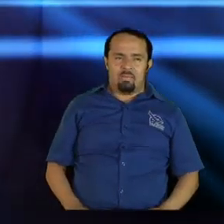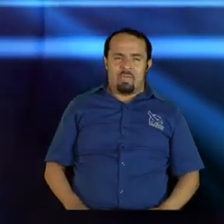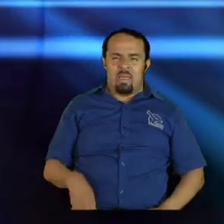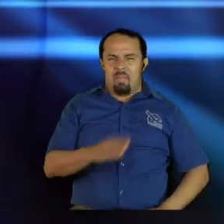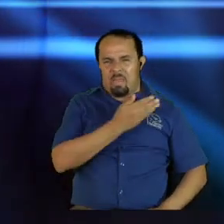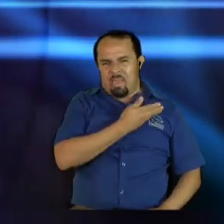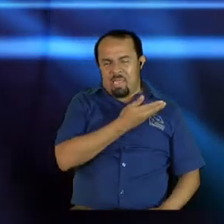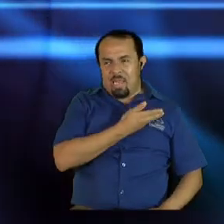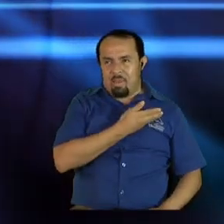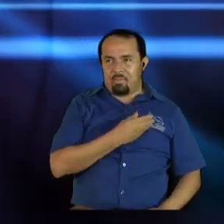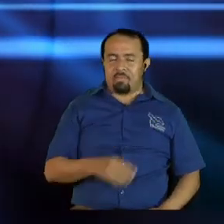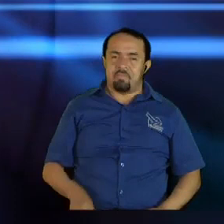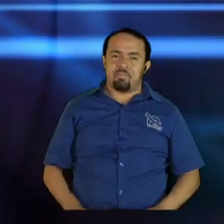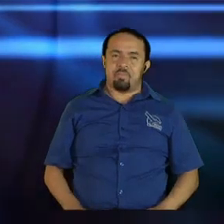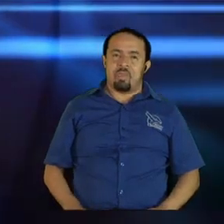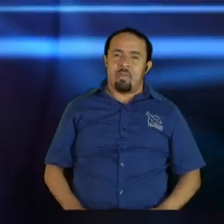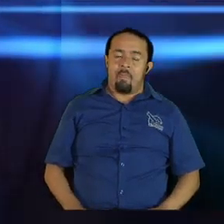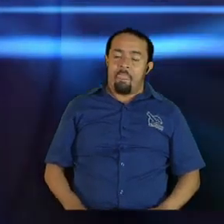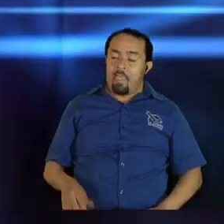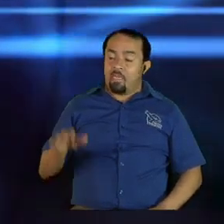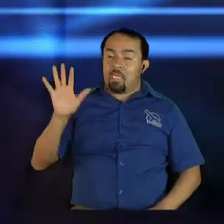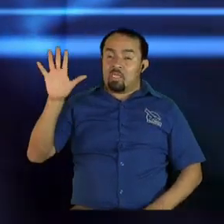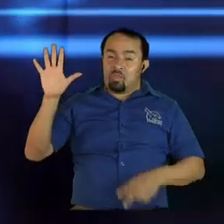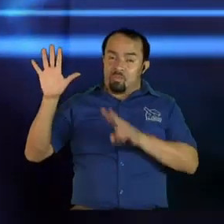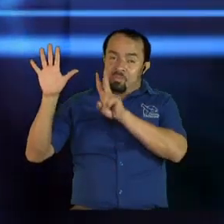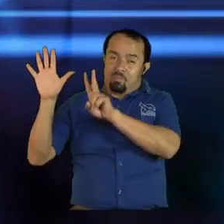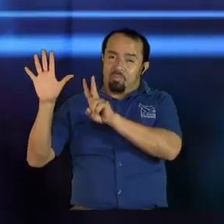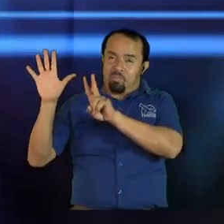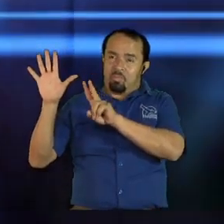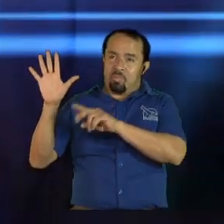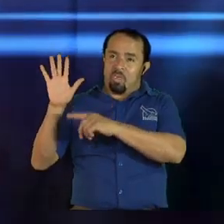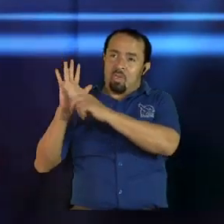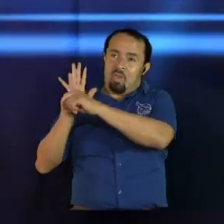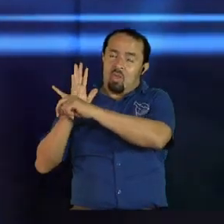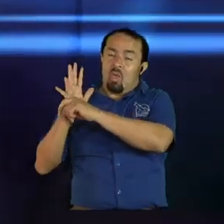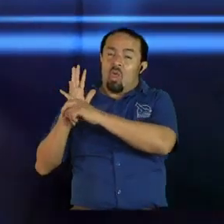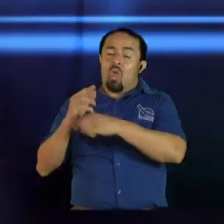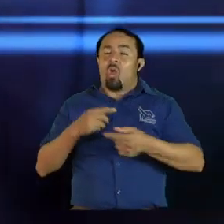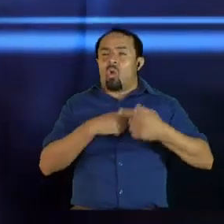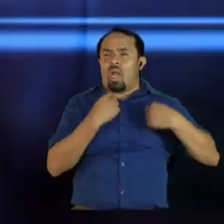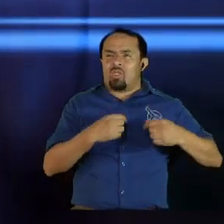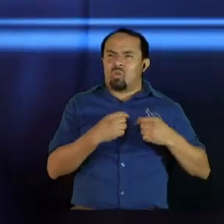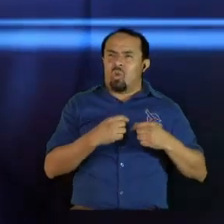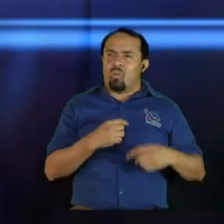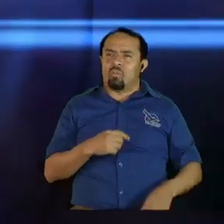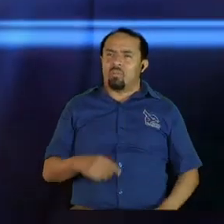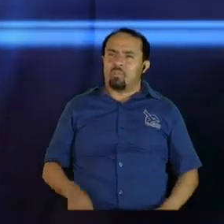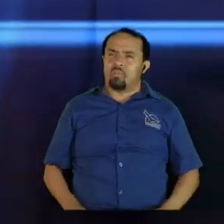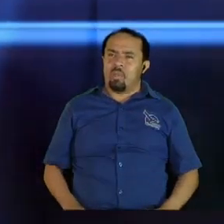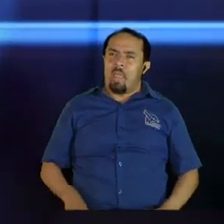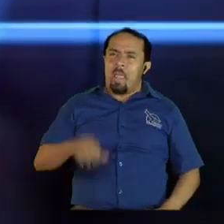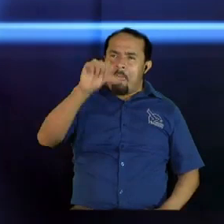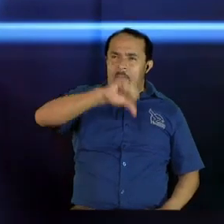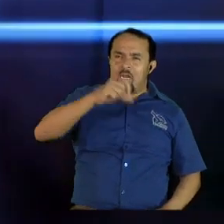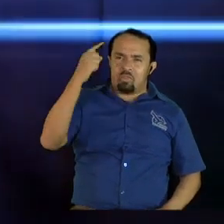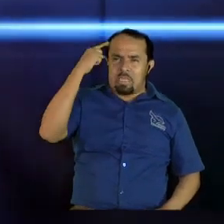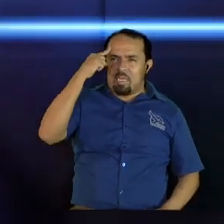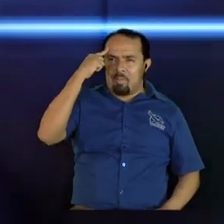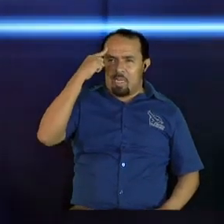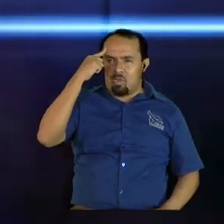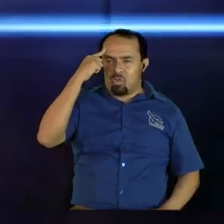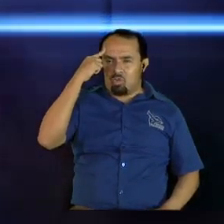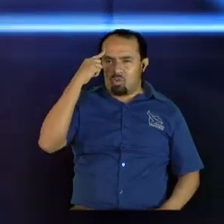A mí me salen 7. Corazón, malos pensamientos, homicidios, adulterios, fornicaciones, robos, falsos testimonios